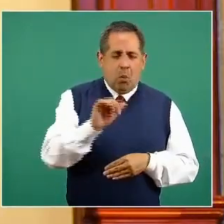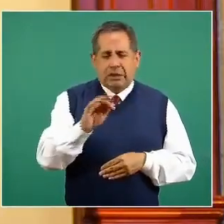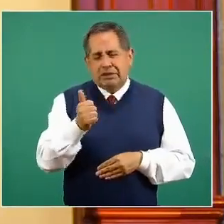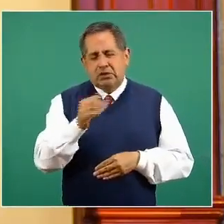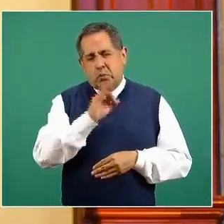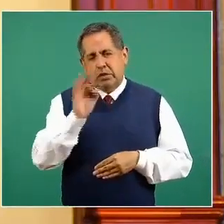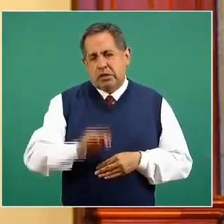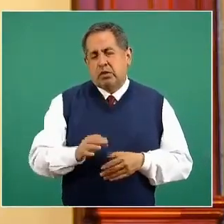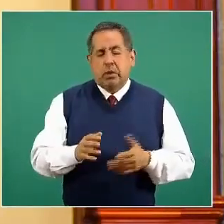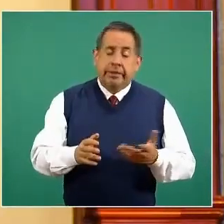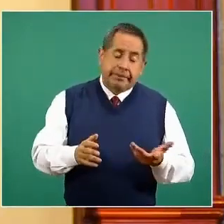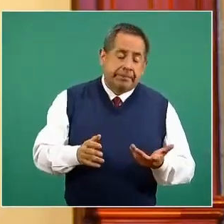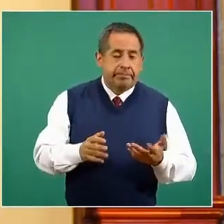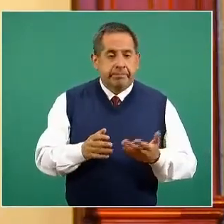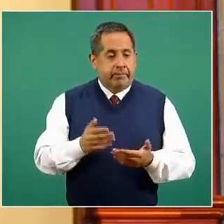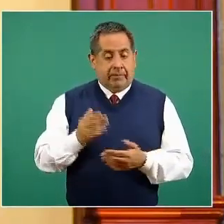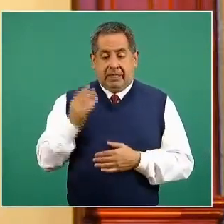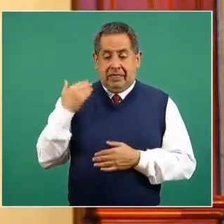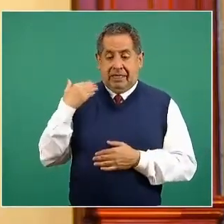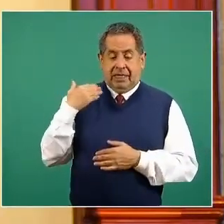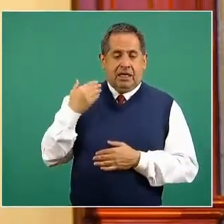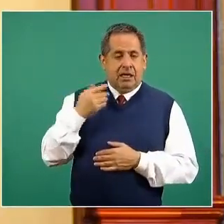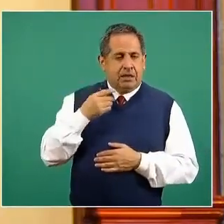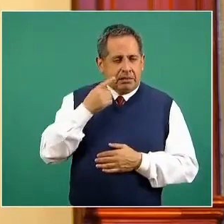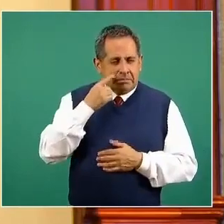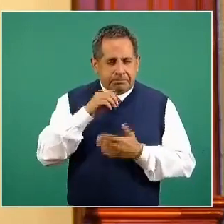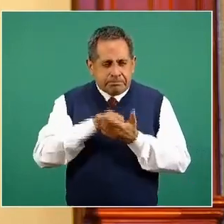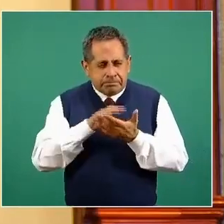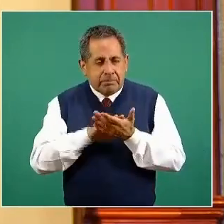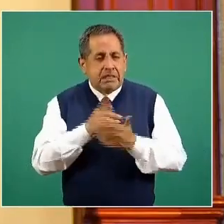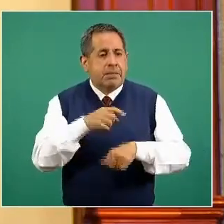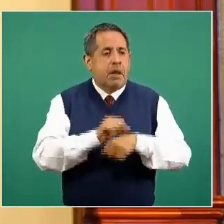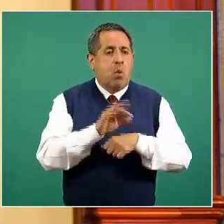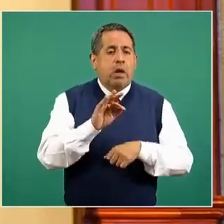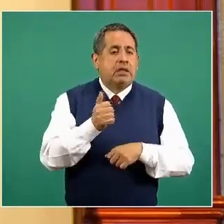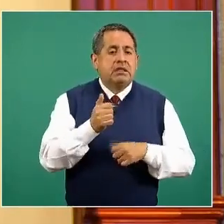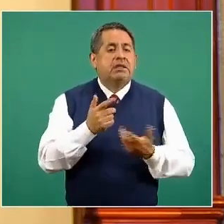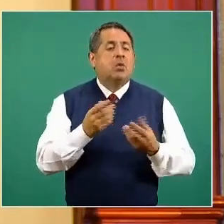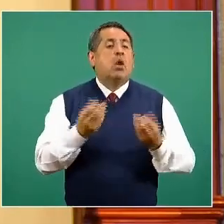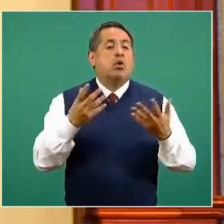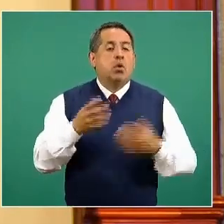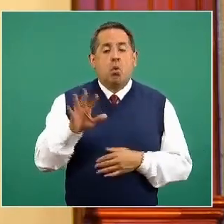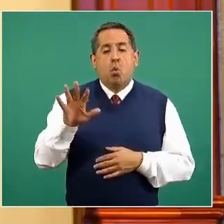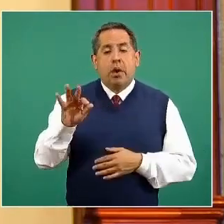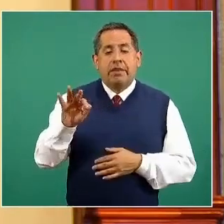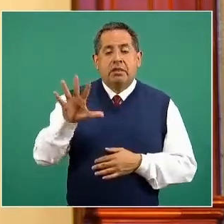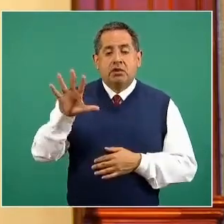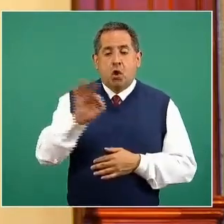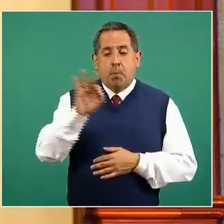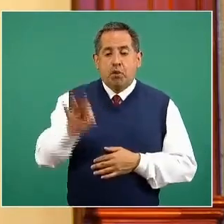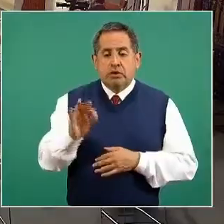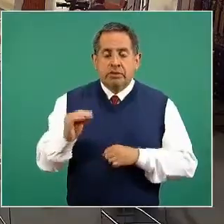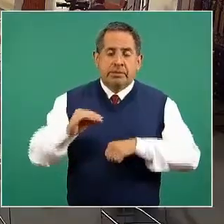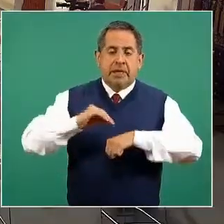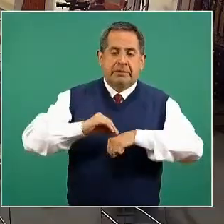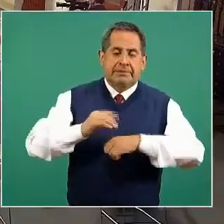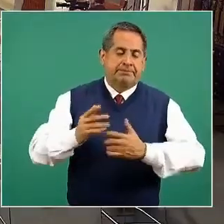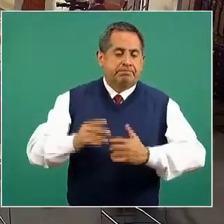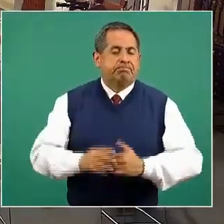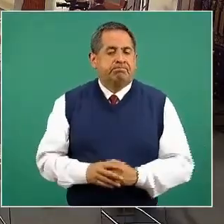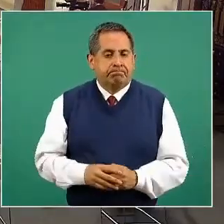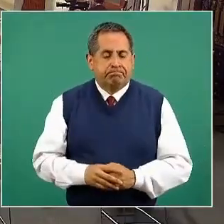semana epidemiológica 53, que es la última graficada, es precisamente del 45%. Veamos la